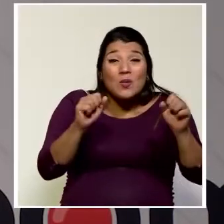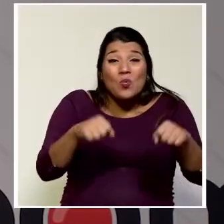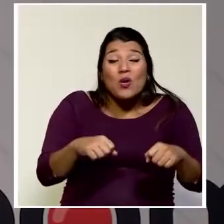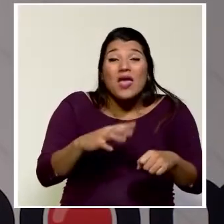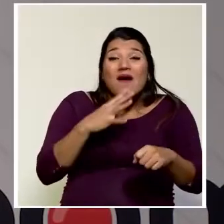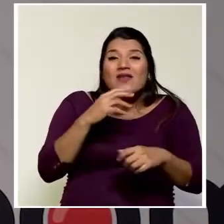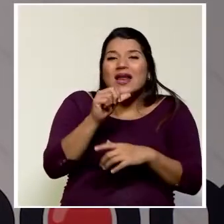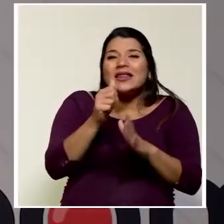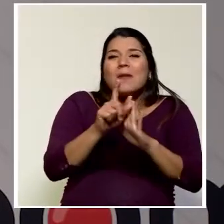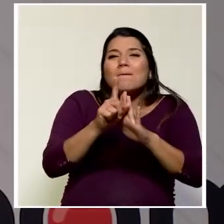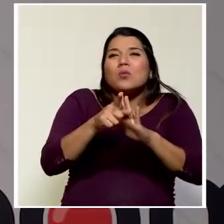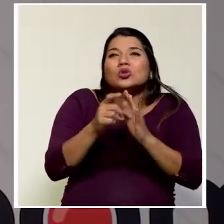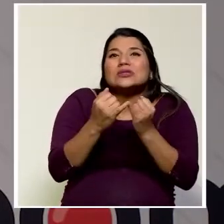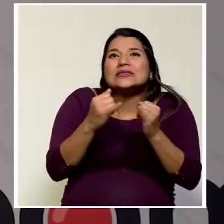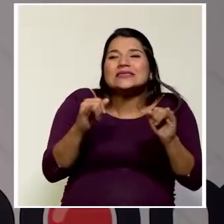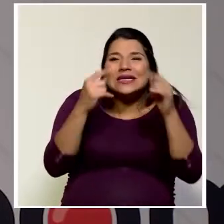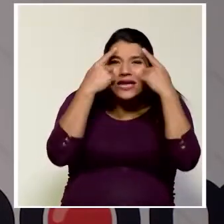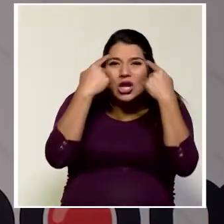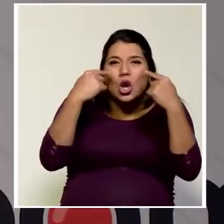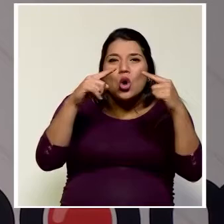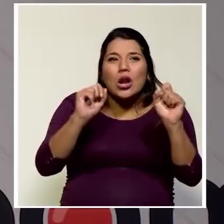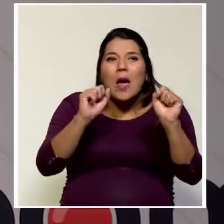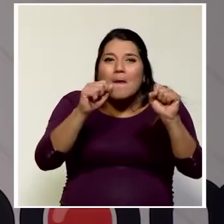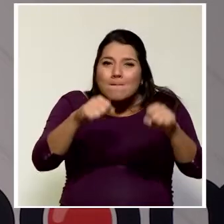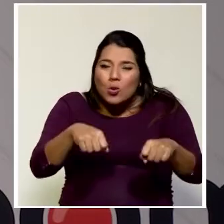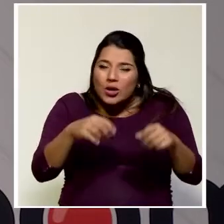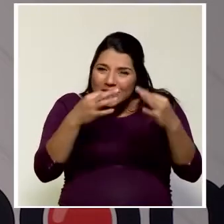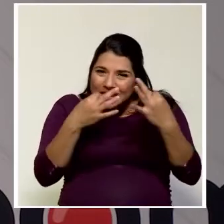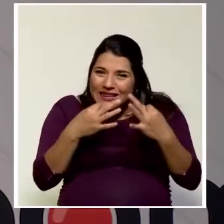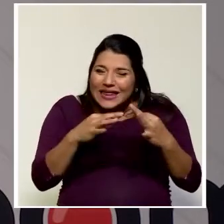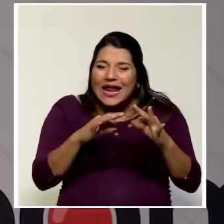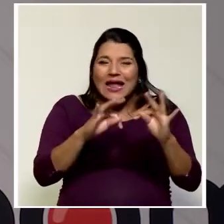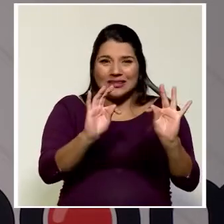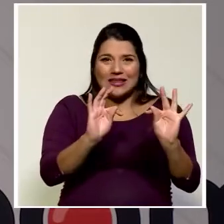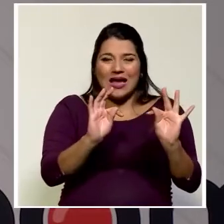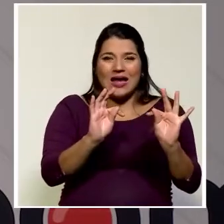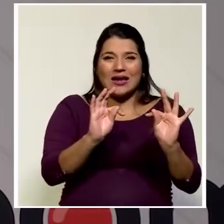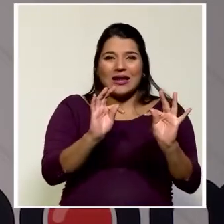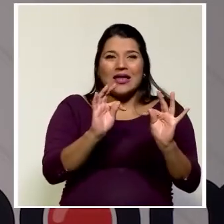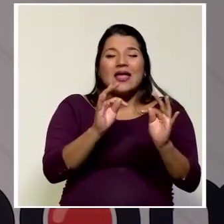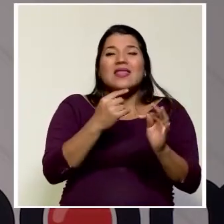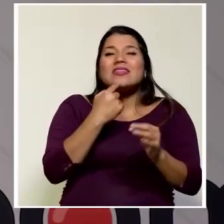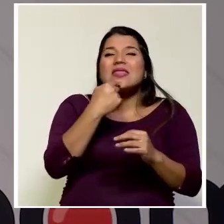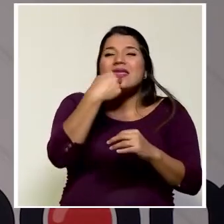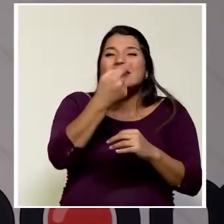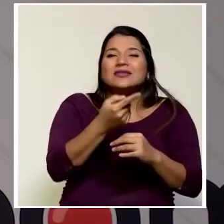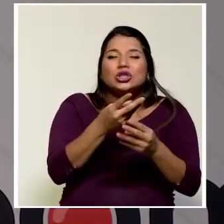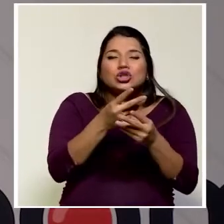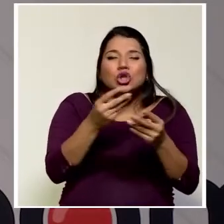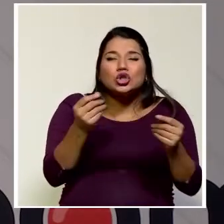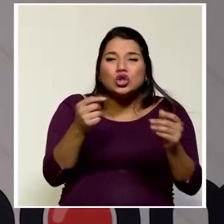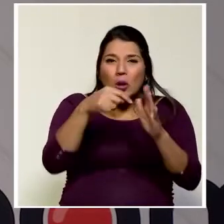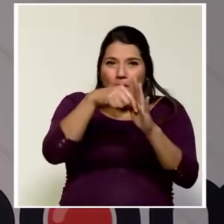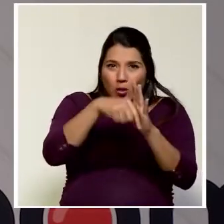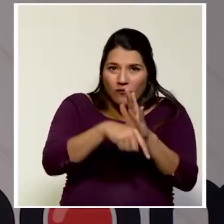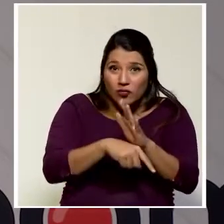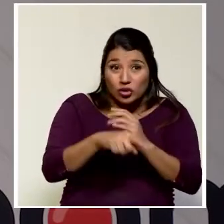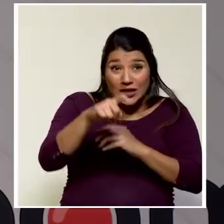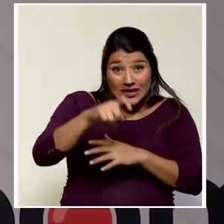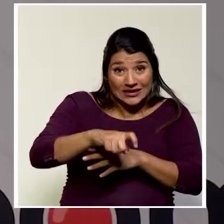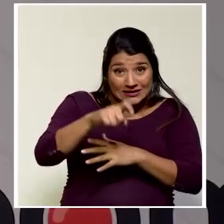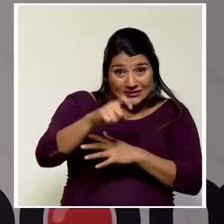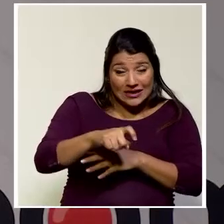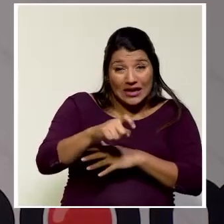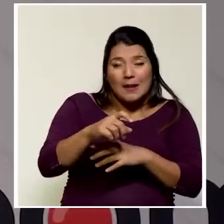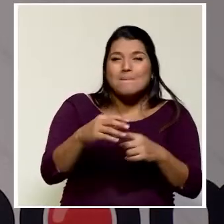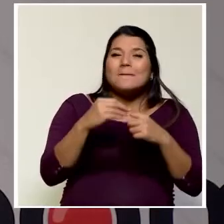logre efectivamente tratar de encontrar las soluciones profundas y estructurales que se necesitan,